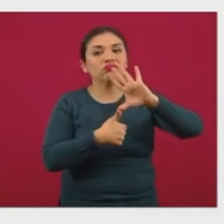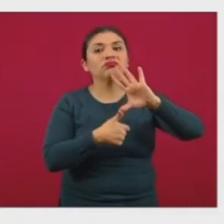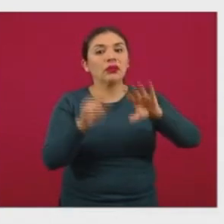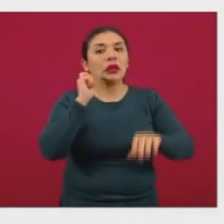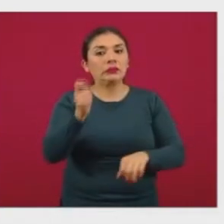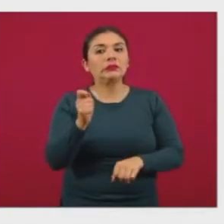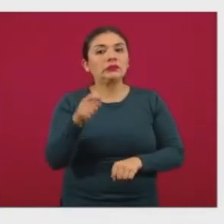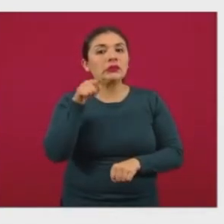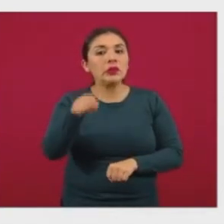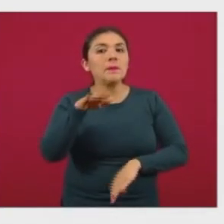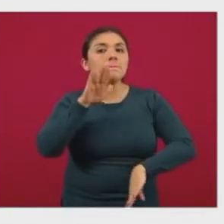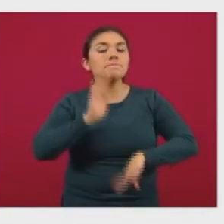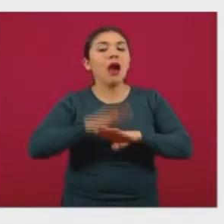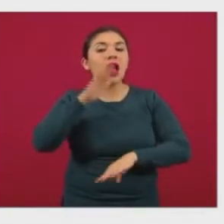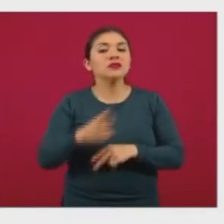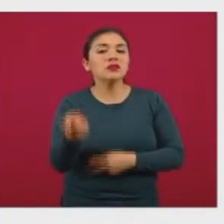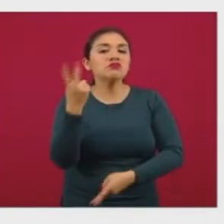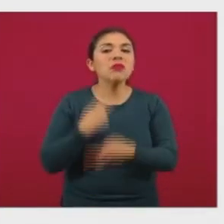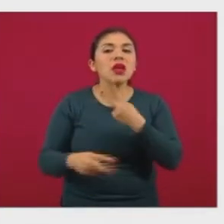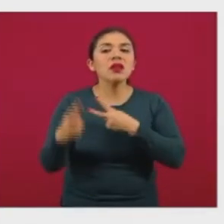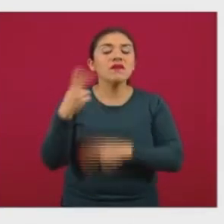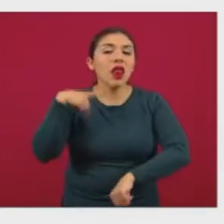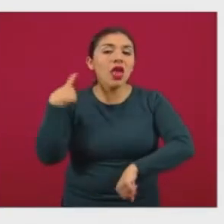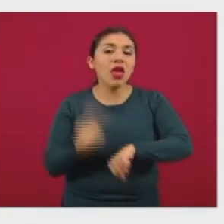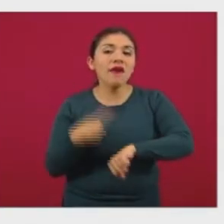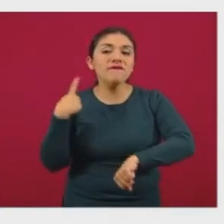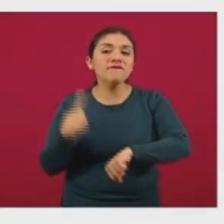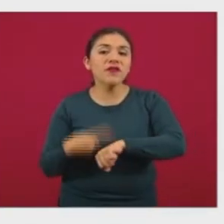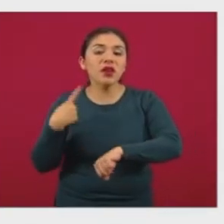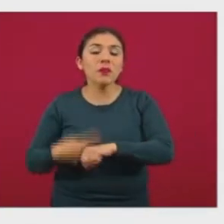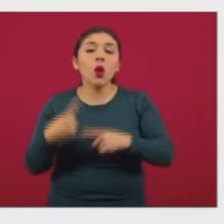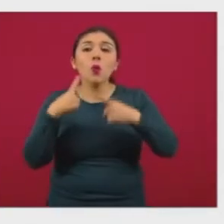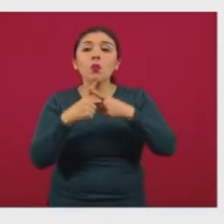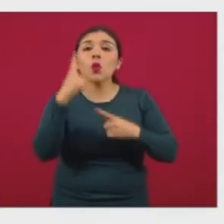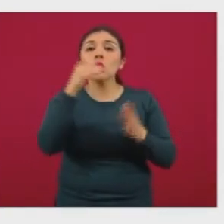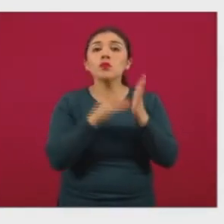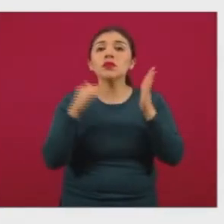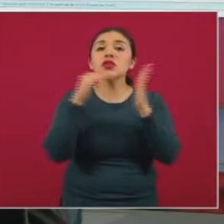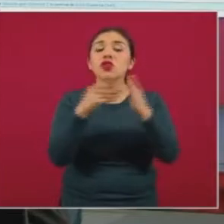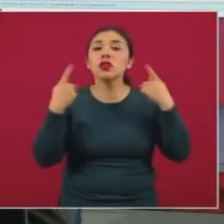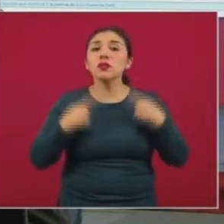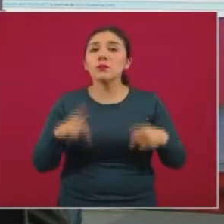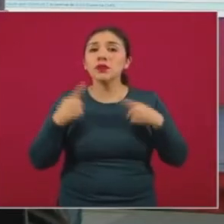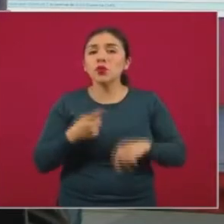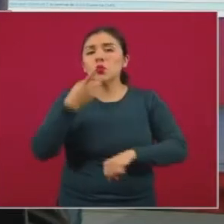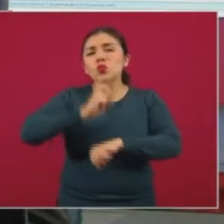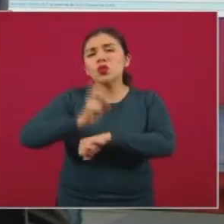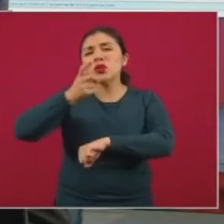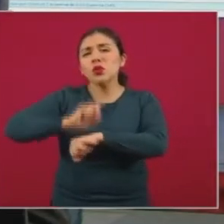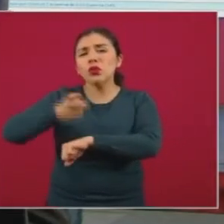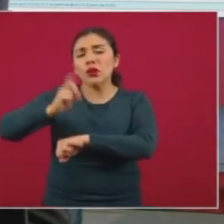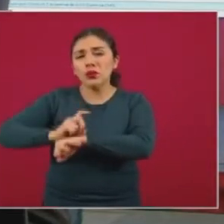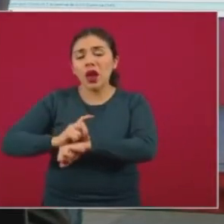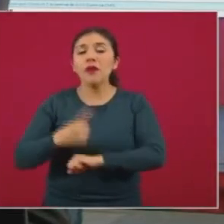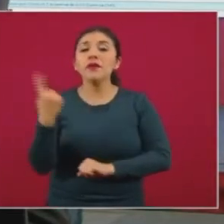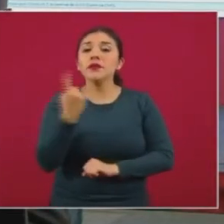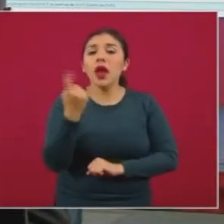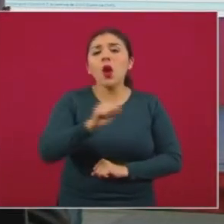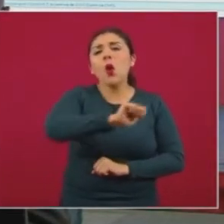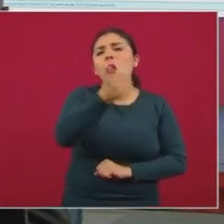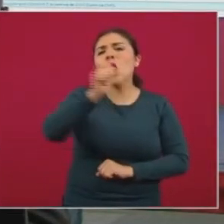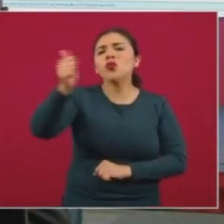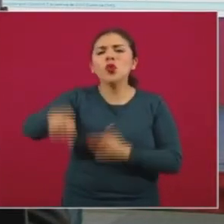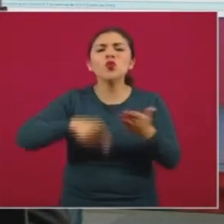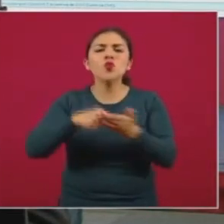está teniendo la mayor carga de enfermedad por millón de habitantes y por día en relación a las otras